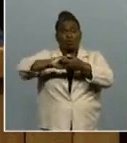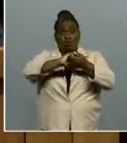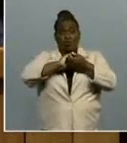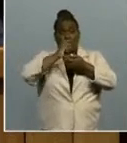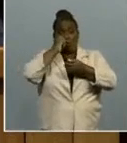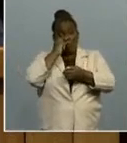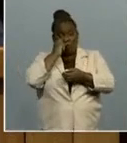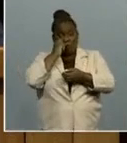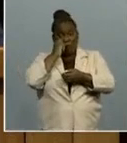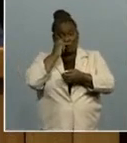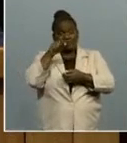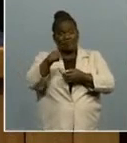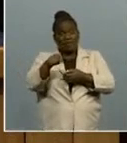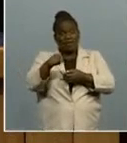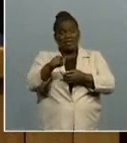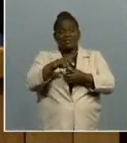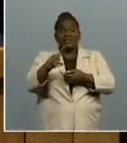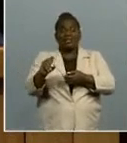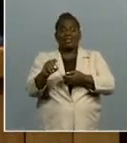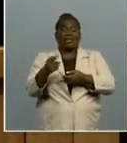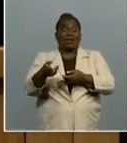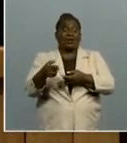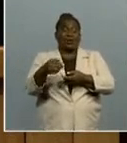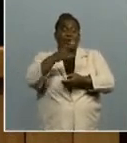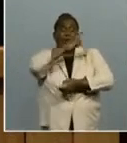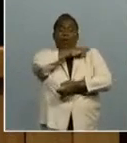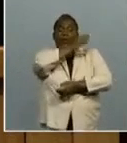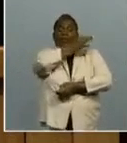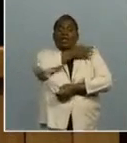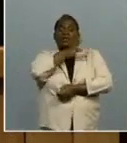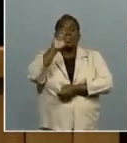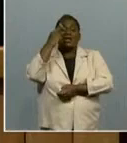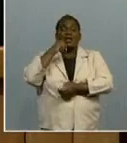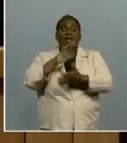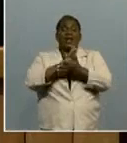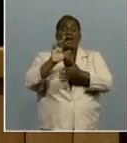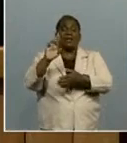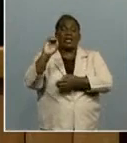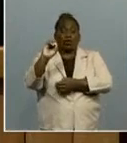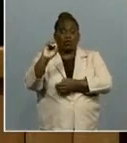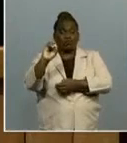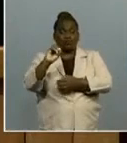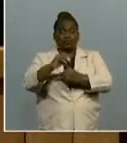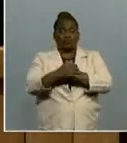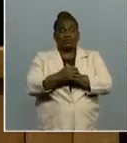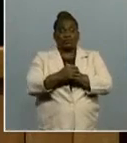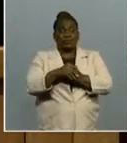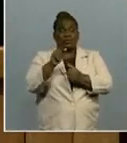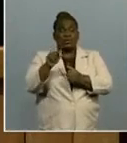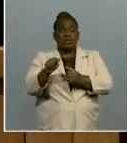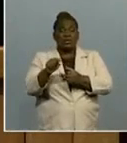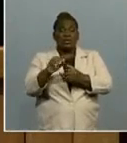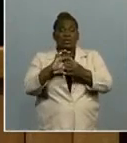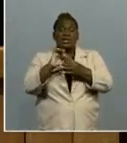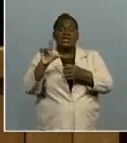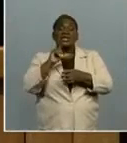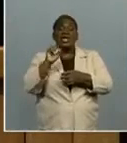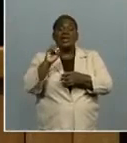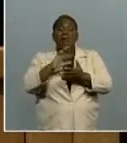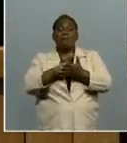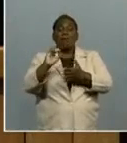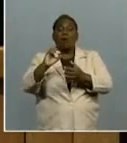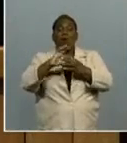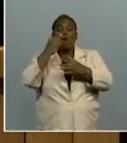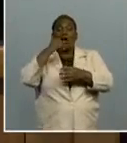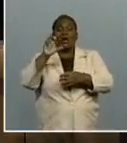del centenario como los comandantes ramiro de la revolución ramiro valdés y guillermo garcía quienes